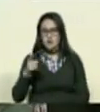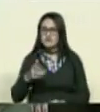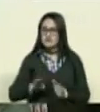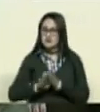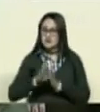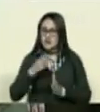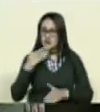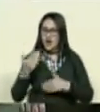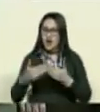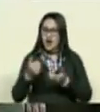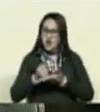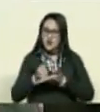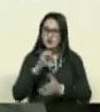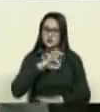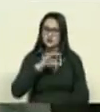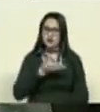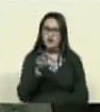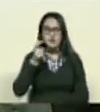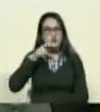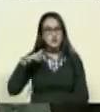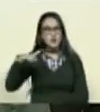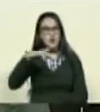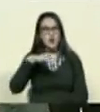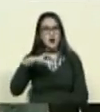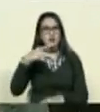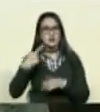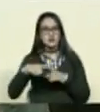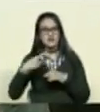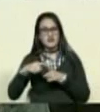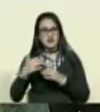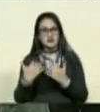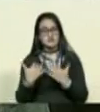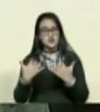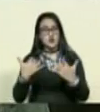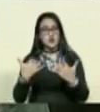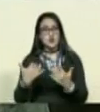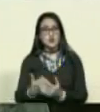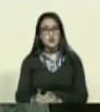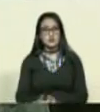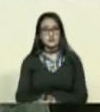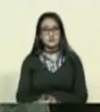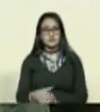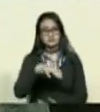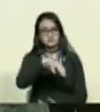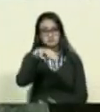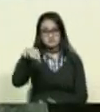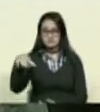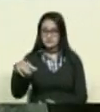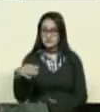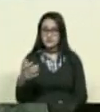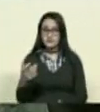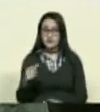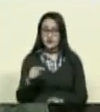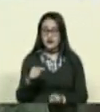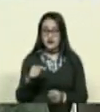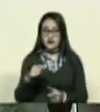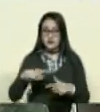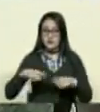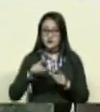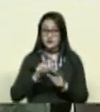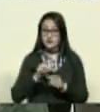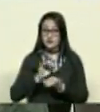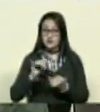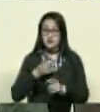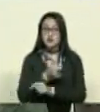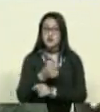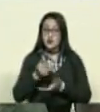en esa ayuda social al pueblo venezolano desde las diversas instancias cuando pues egresen de estos espacios. Ya tenían ustedes